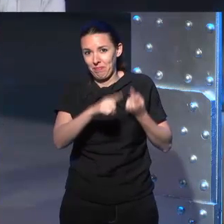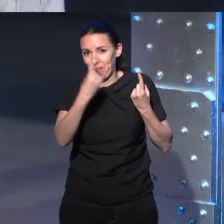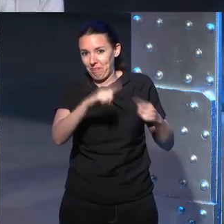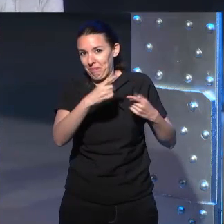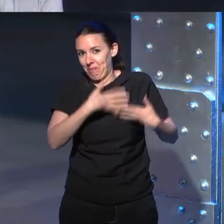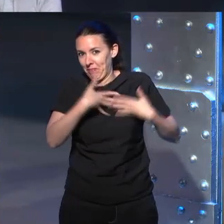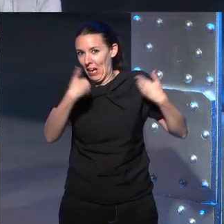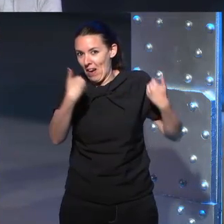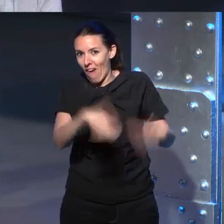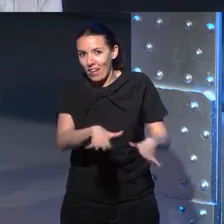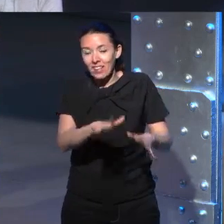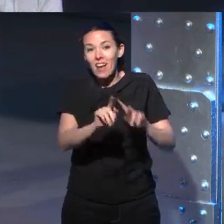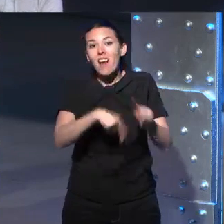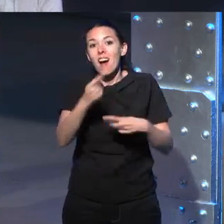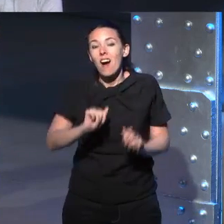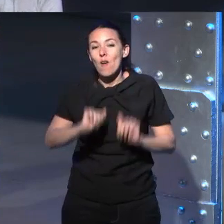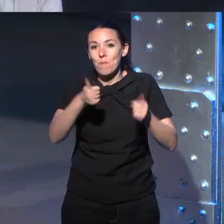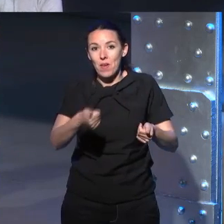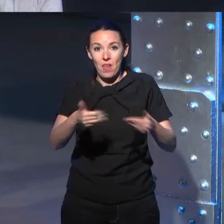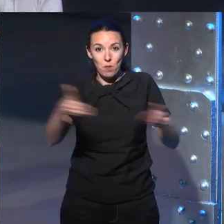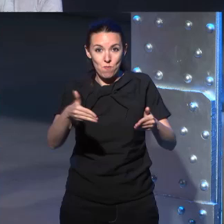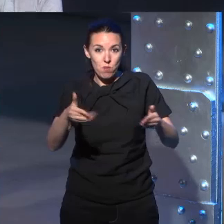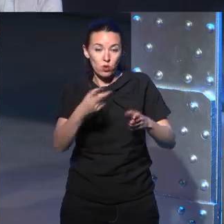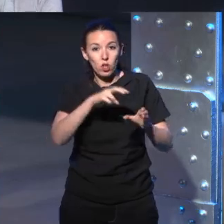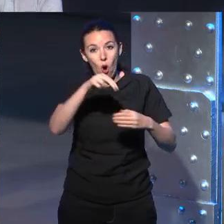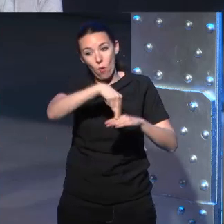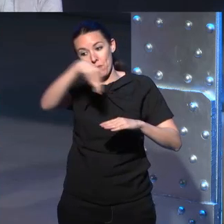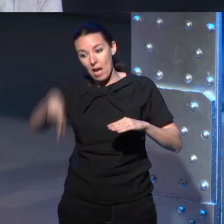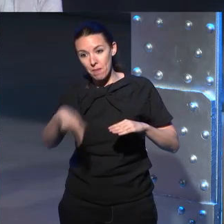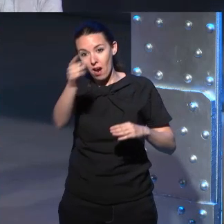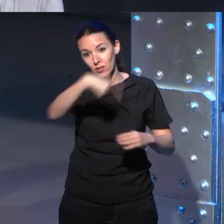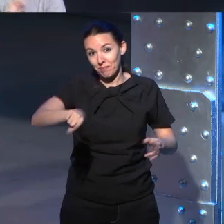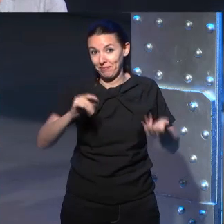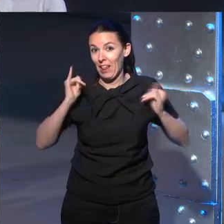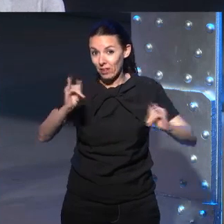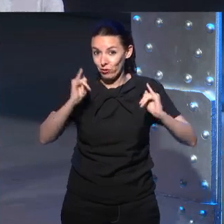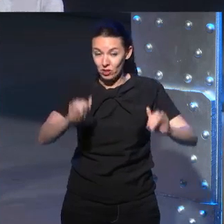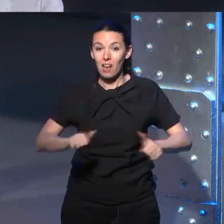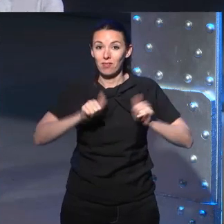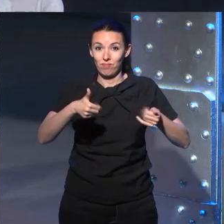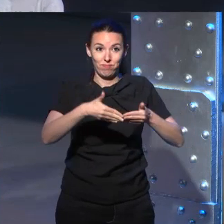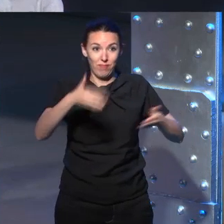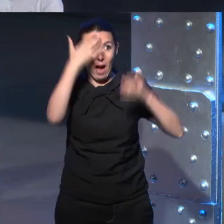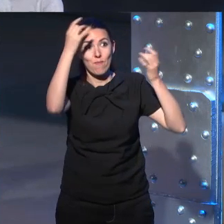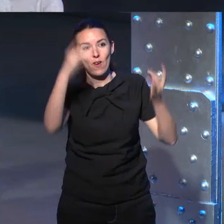que quieran. Y ya daremos comienzo, yo me bajaré, ustedes disfrutarán. Y comenzaremos de una